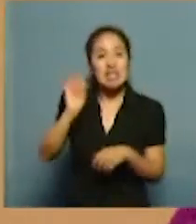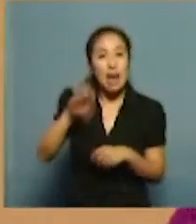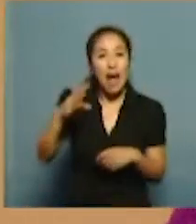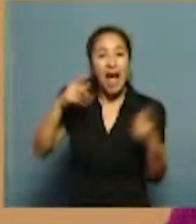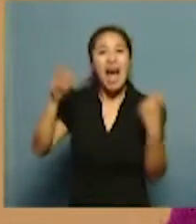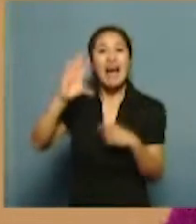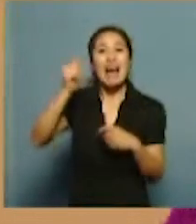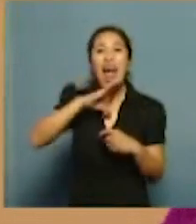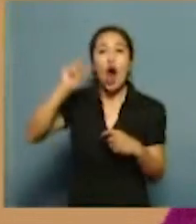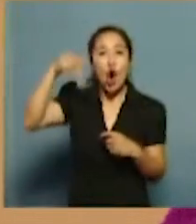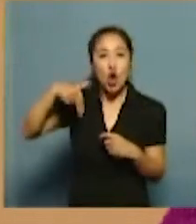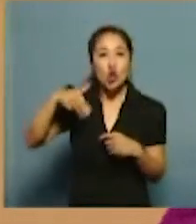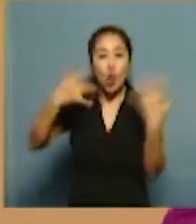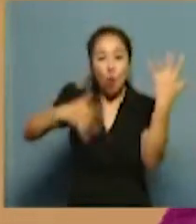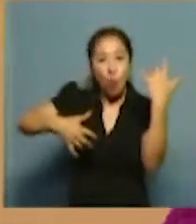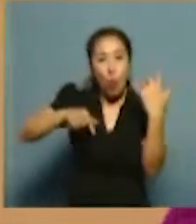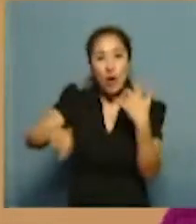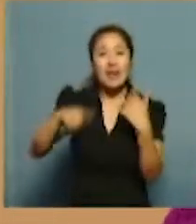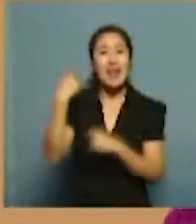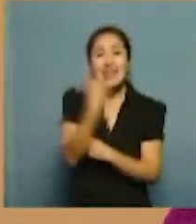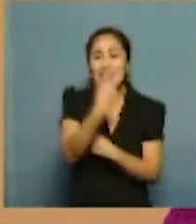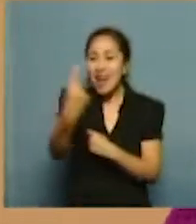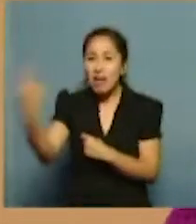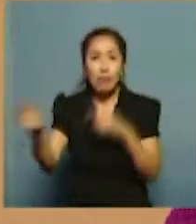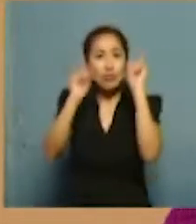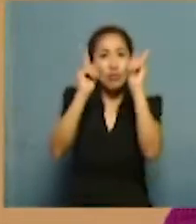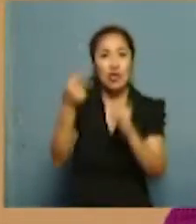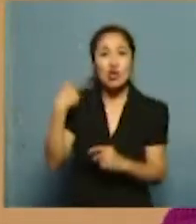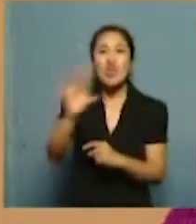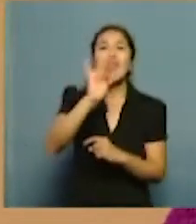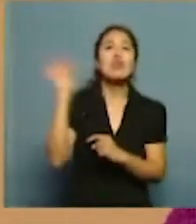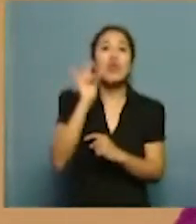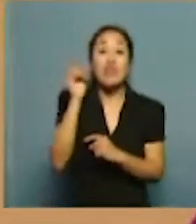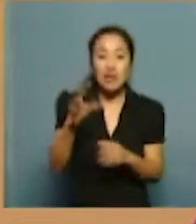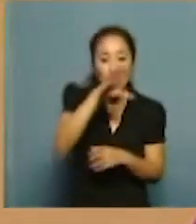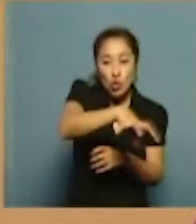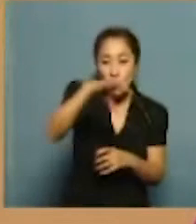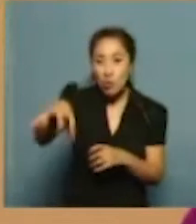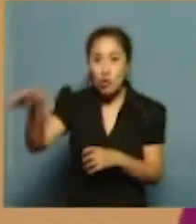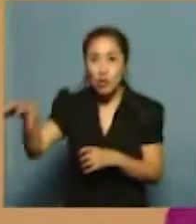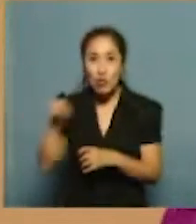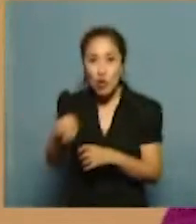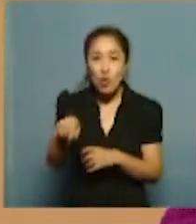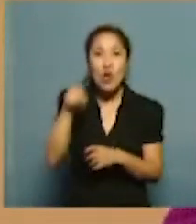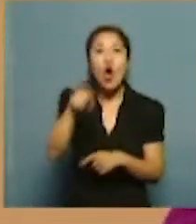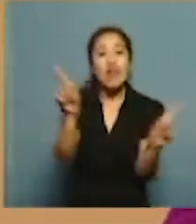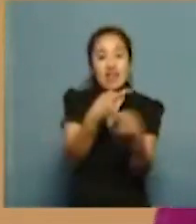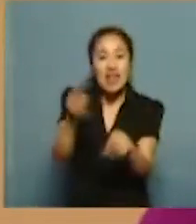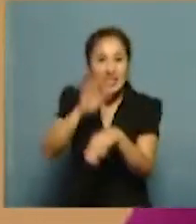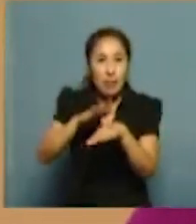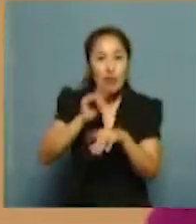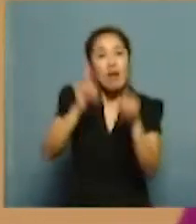para con su ensamble y cada uno de los docentes que dirigen el área de sus orquestas